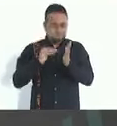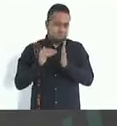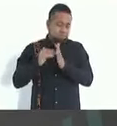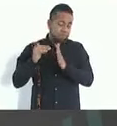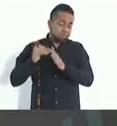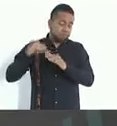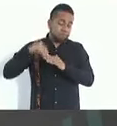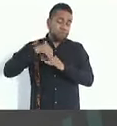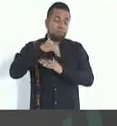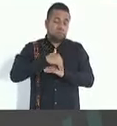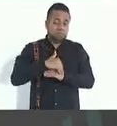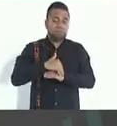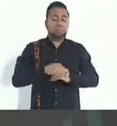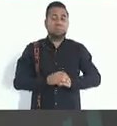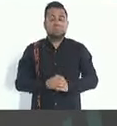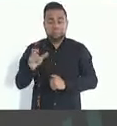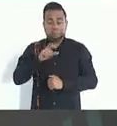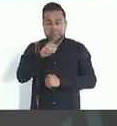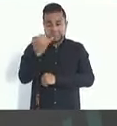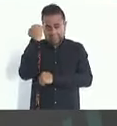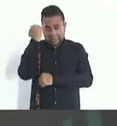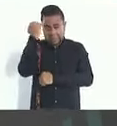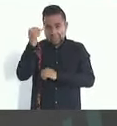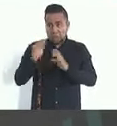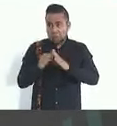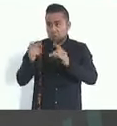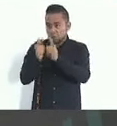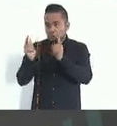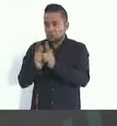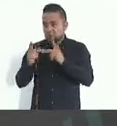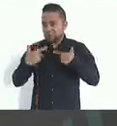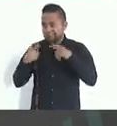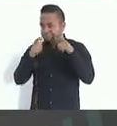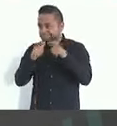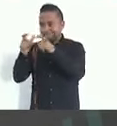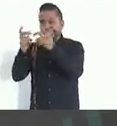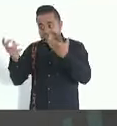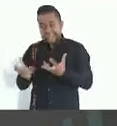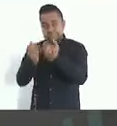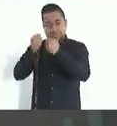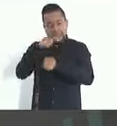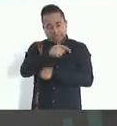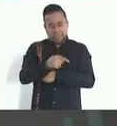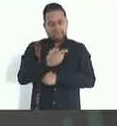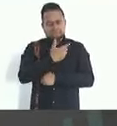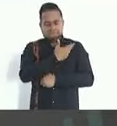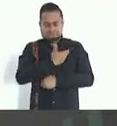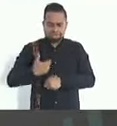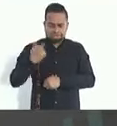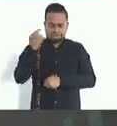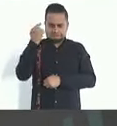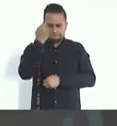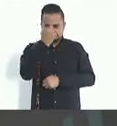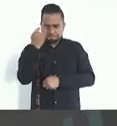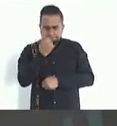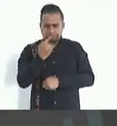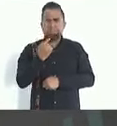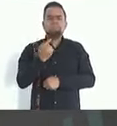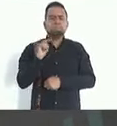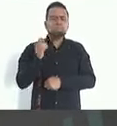cuando planteó ese rescate, él estimó que iba a